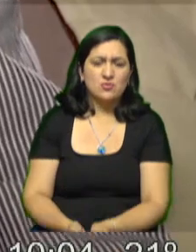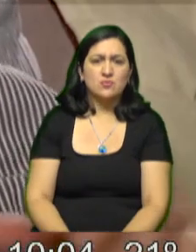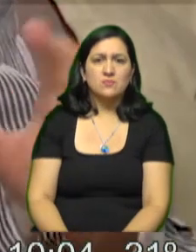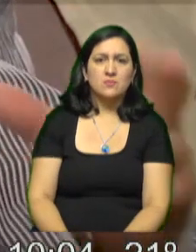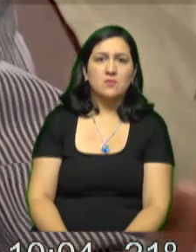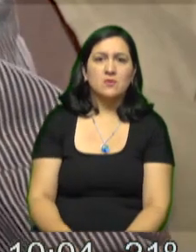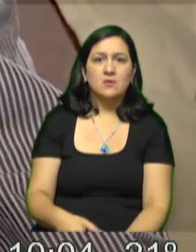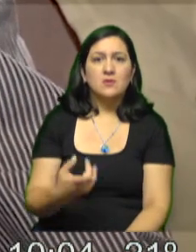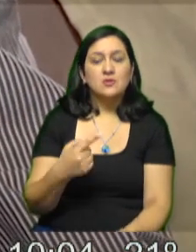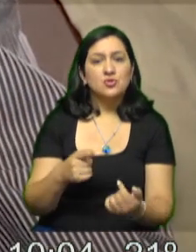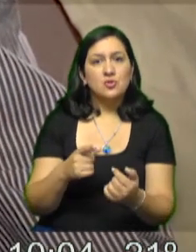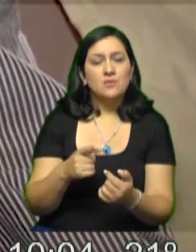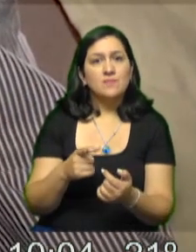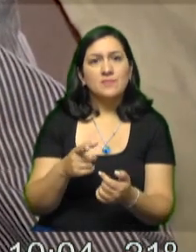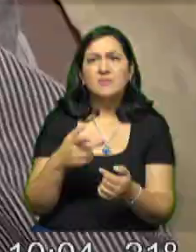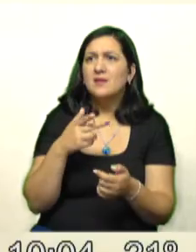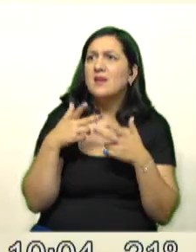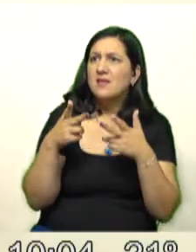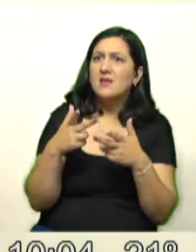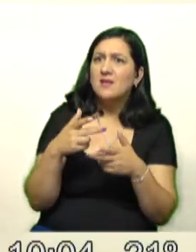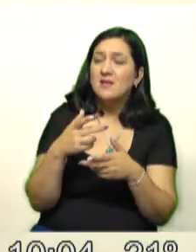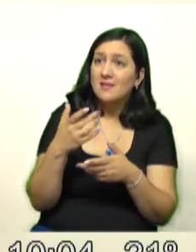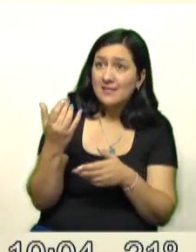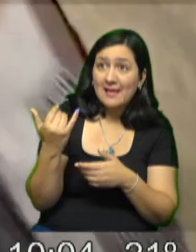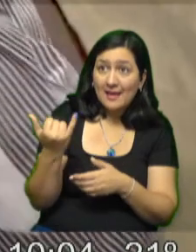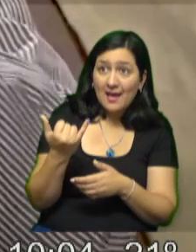Lo engañé un poco, le dije, che, ¿cuántos te quedan libros en